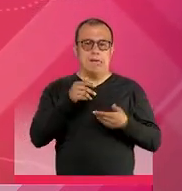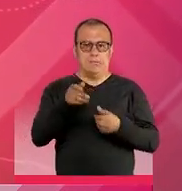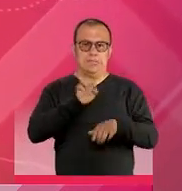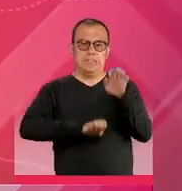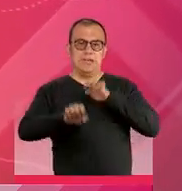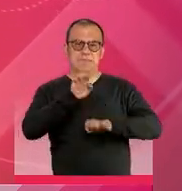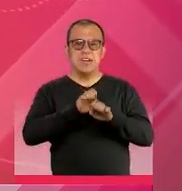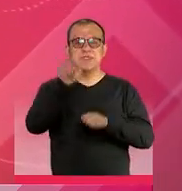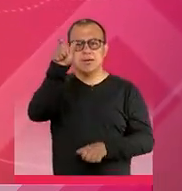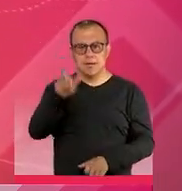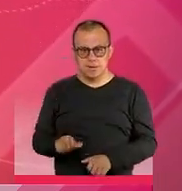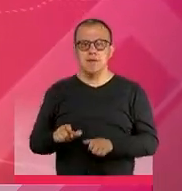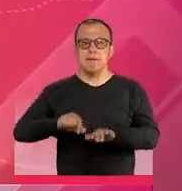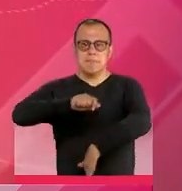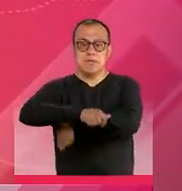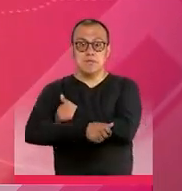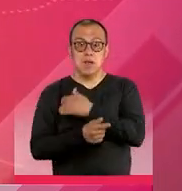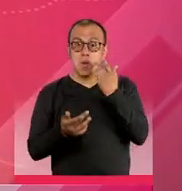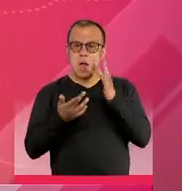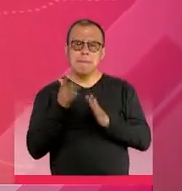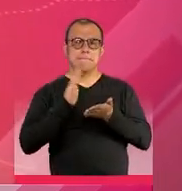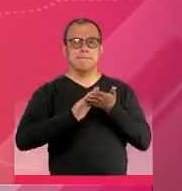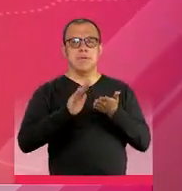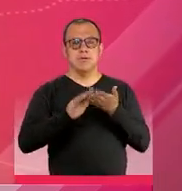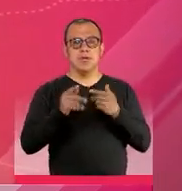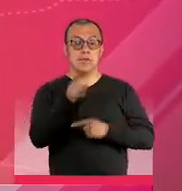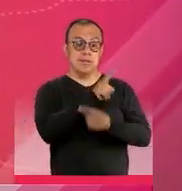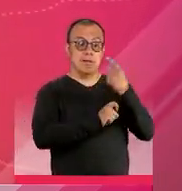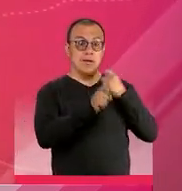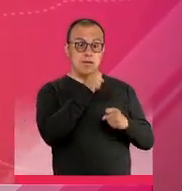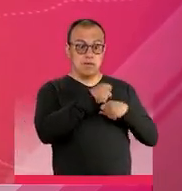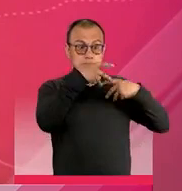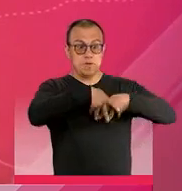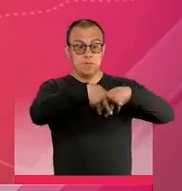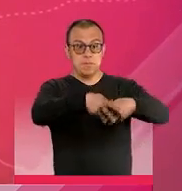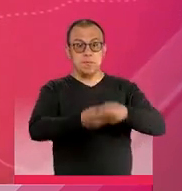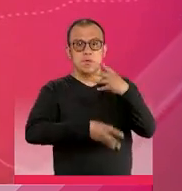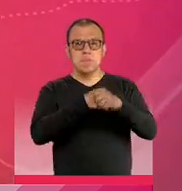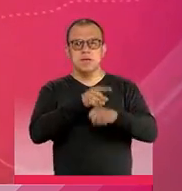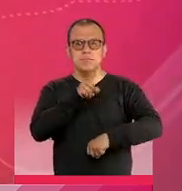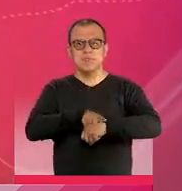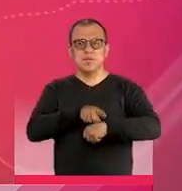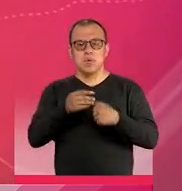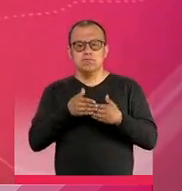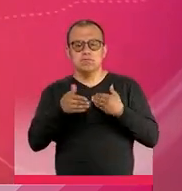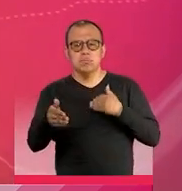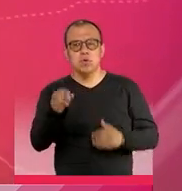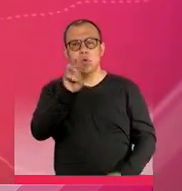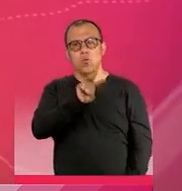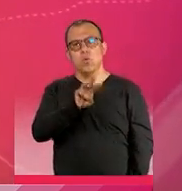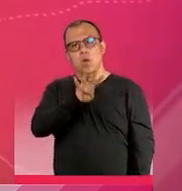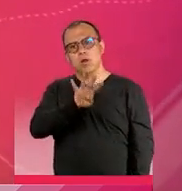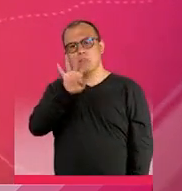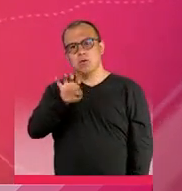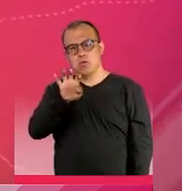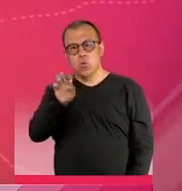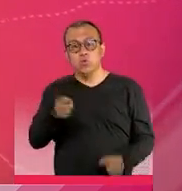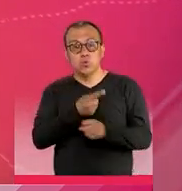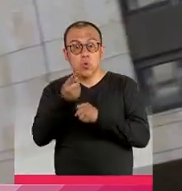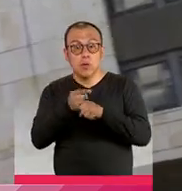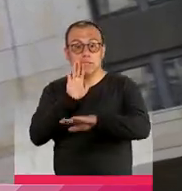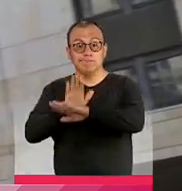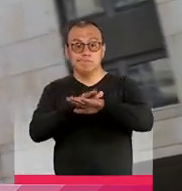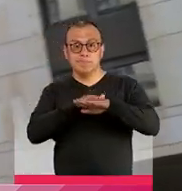pedir perdón por los excesos registrados en las protestas del año pasado y para ello le dio un plazo de 48 horas a partir de la